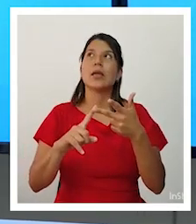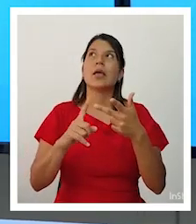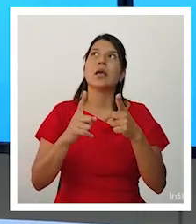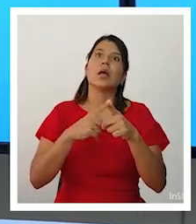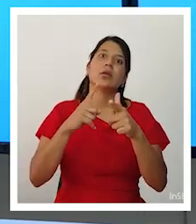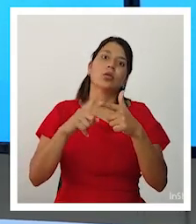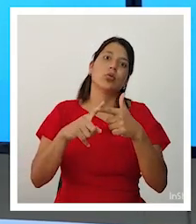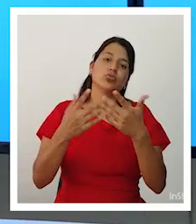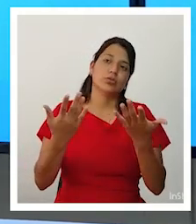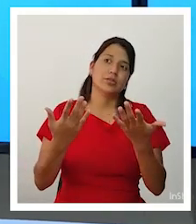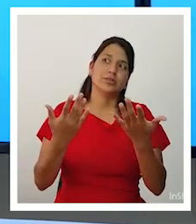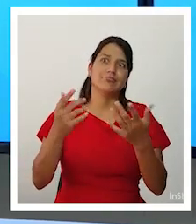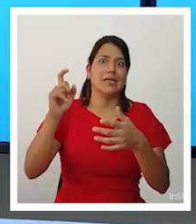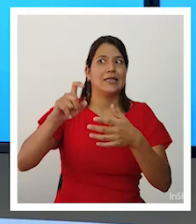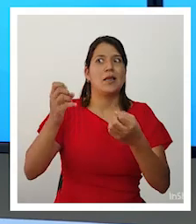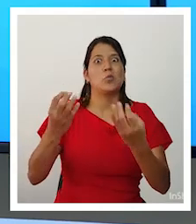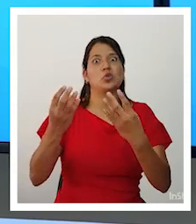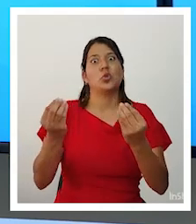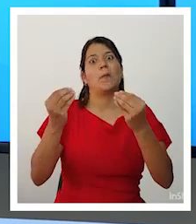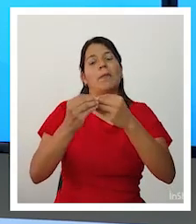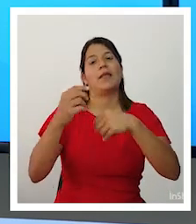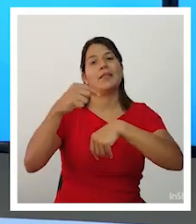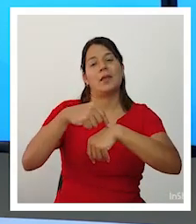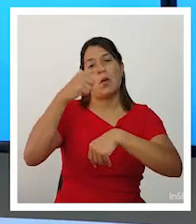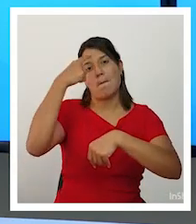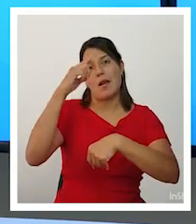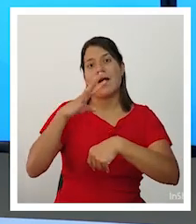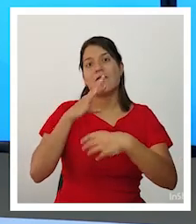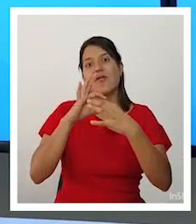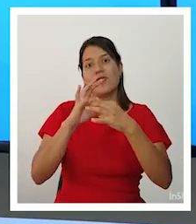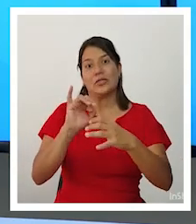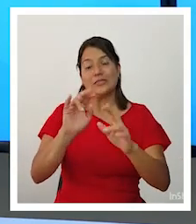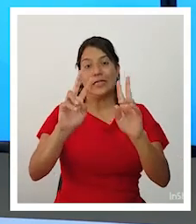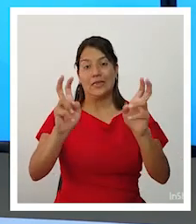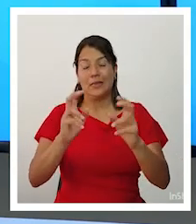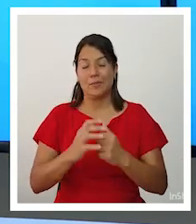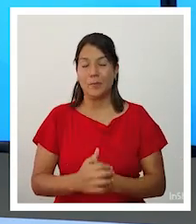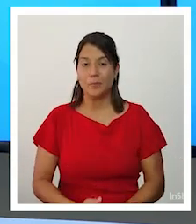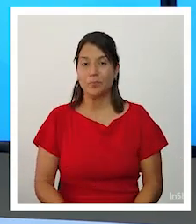daría muchos programas para hablar de este tema.